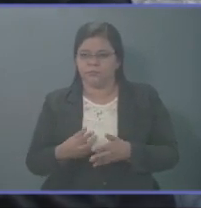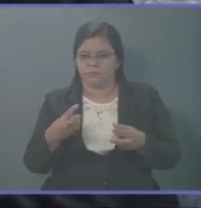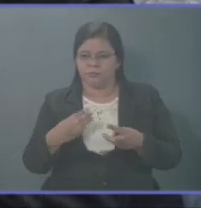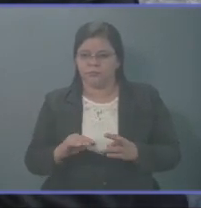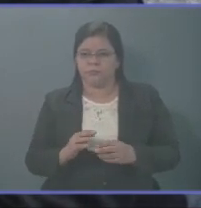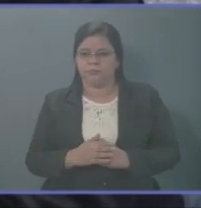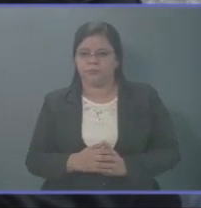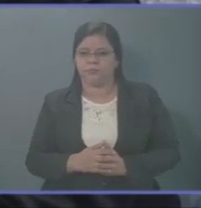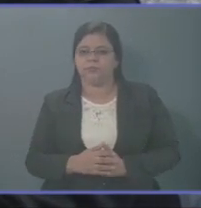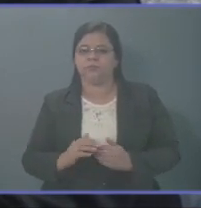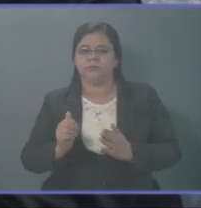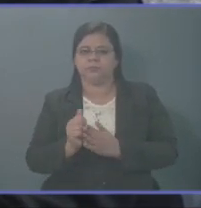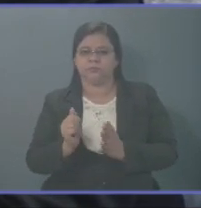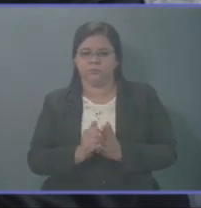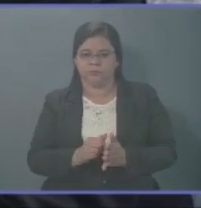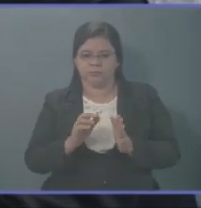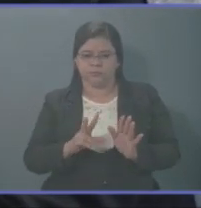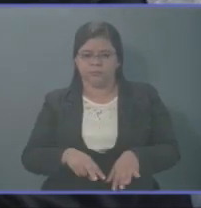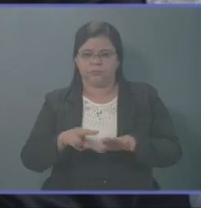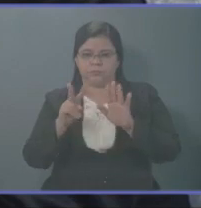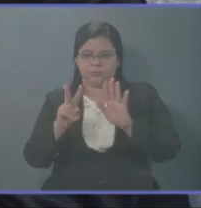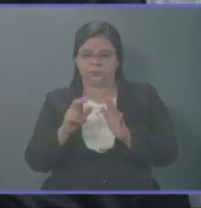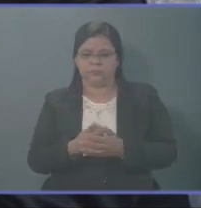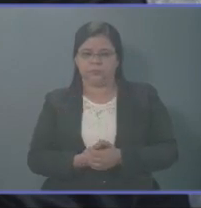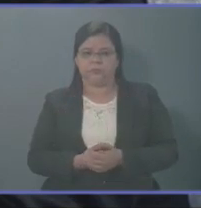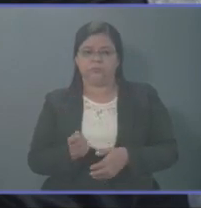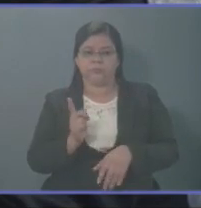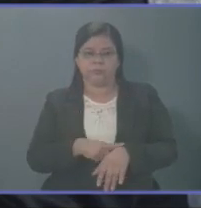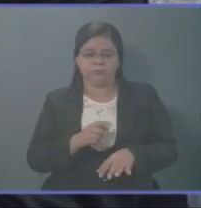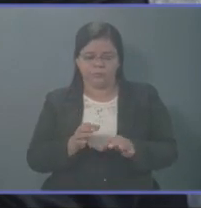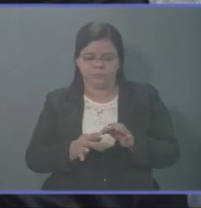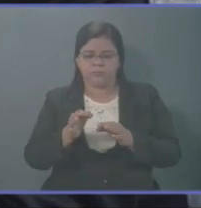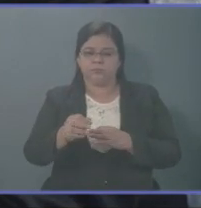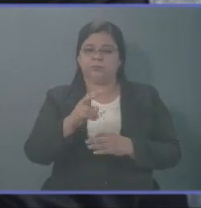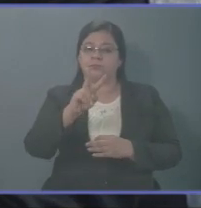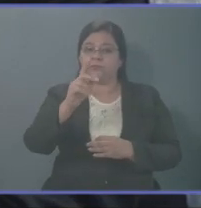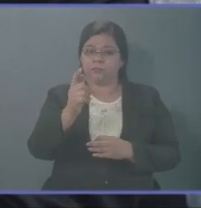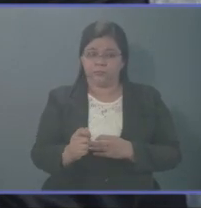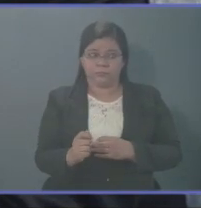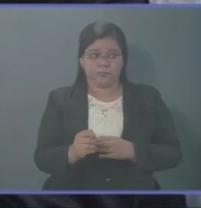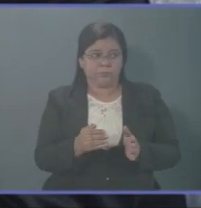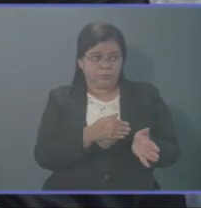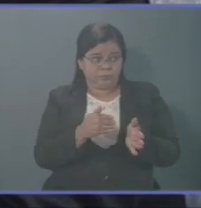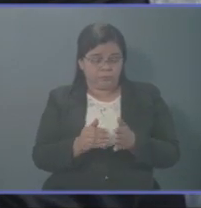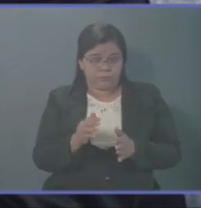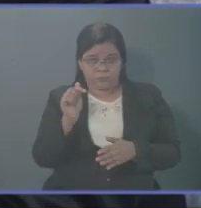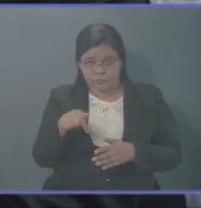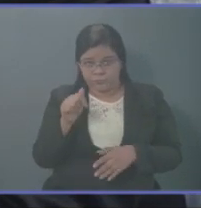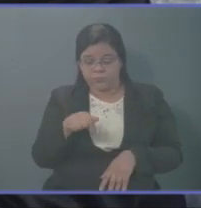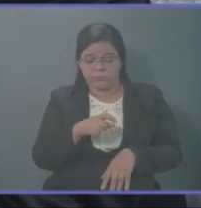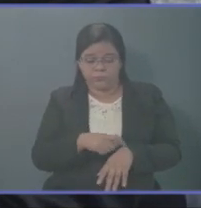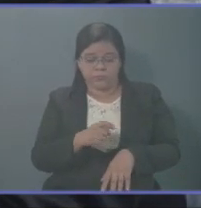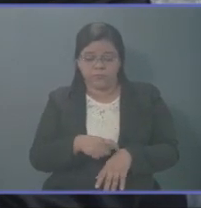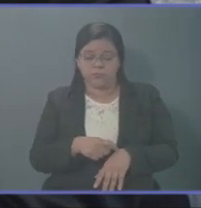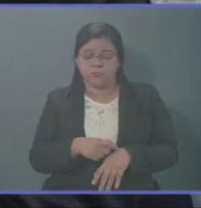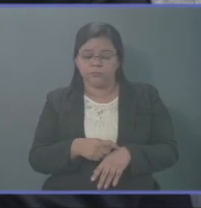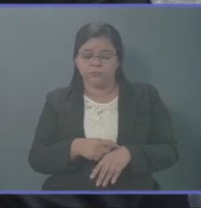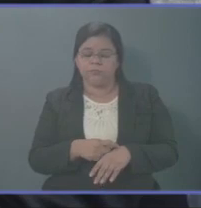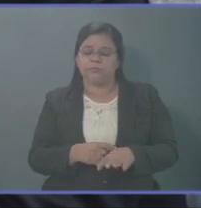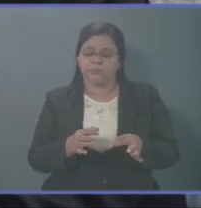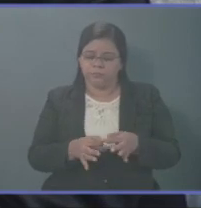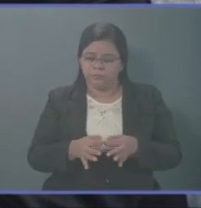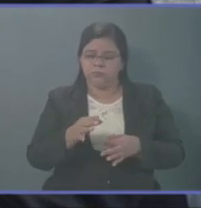propósitos. Artículo 17. Amplíase por un periodo de 2 meses contado a partir del vencimiento del plazo ordinario respectivo